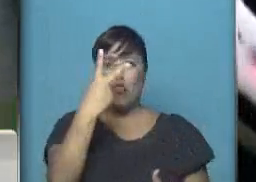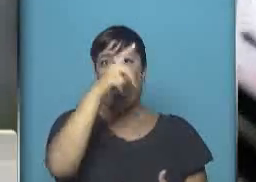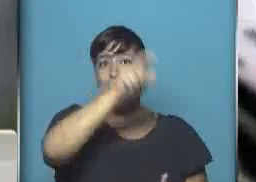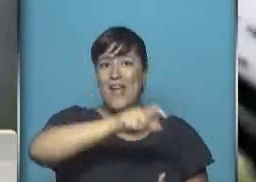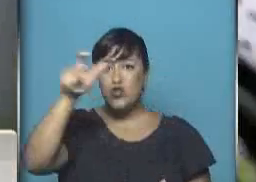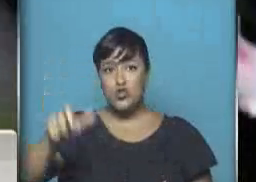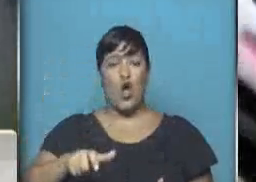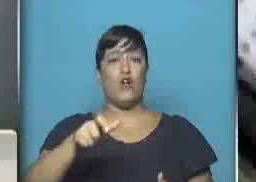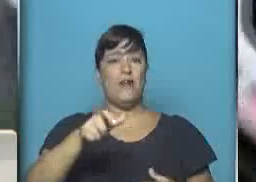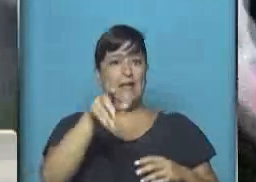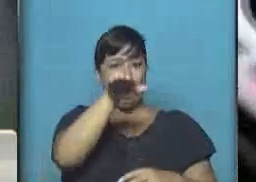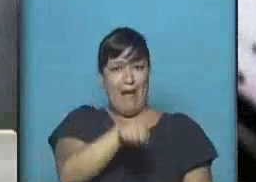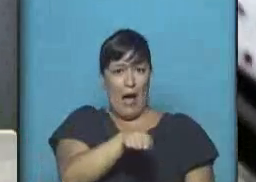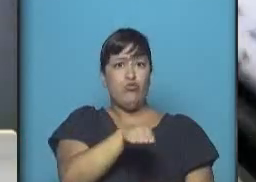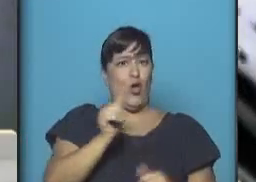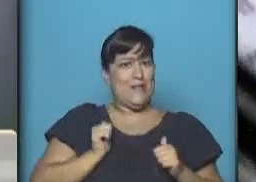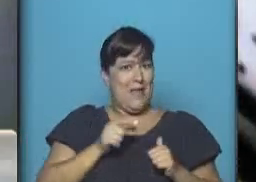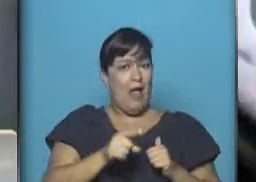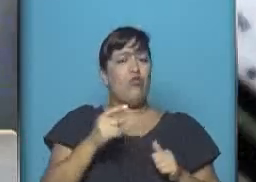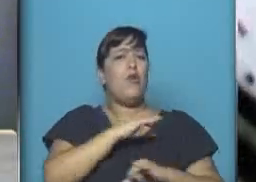tenían ayuda, pero no tenemos más datos.